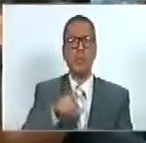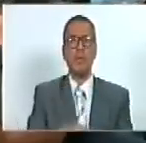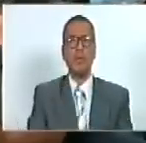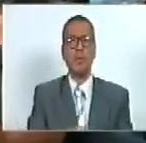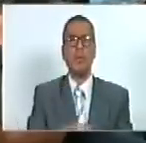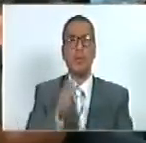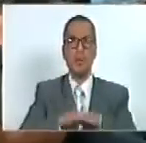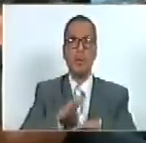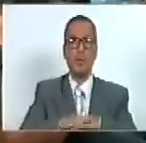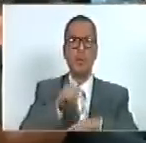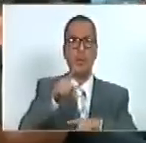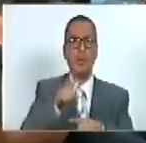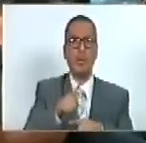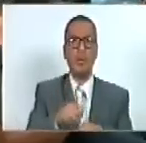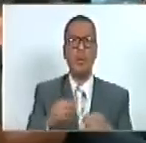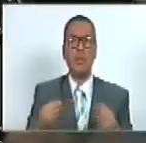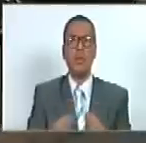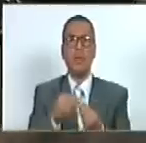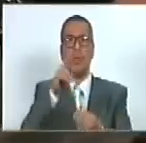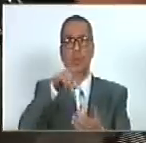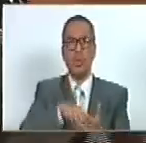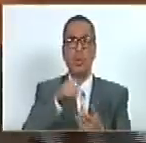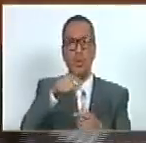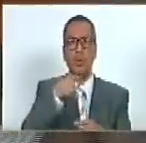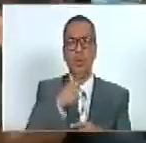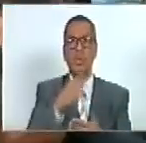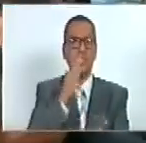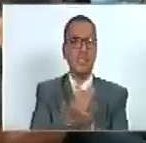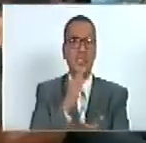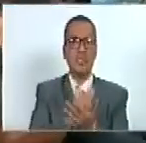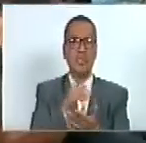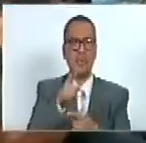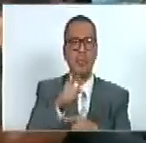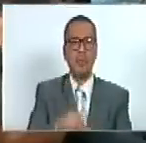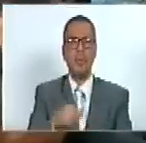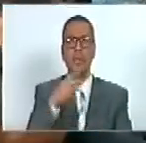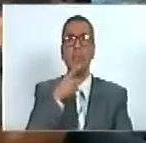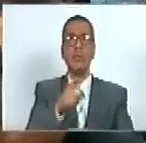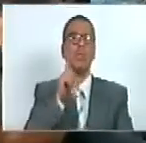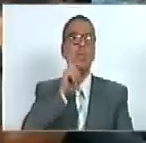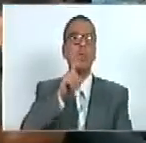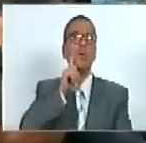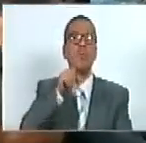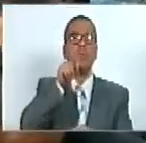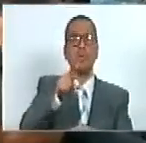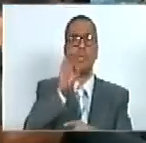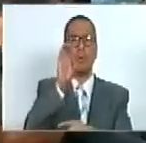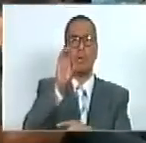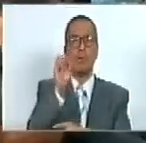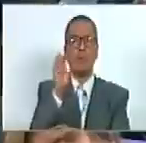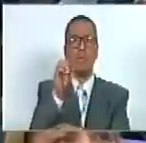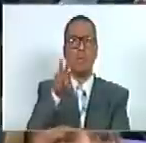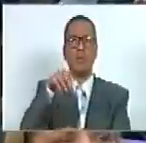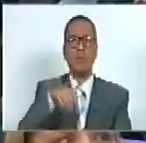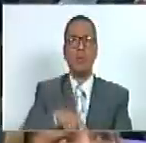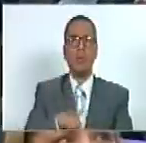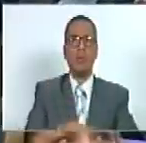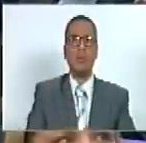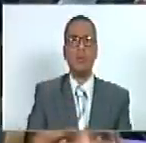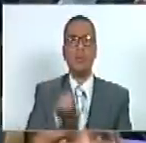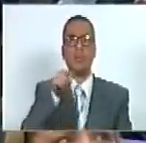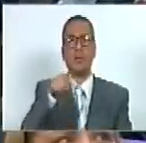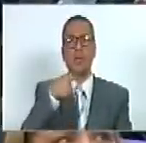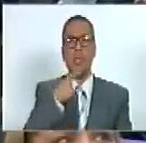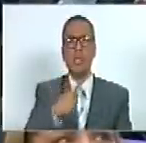lo que pasó desde el 2000 hasta ahora, usted siempre va a estar diciendo mentiras en este parlamento. Y